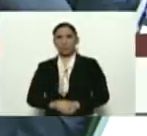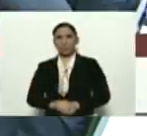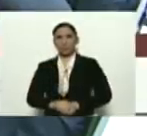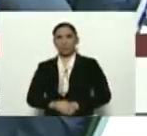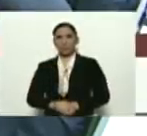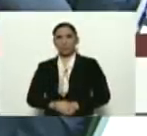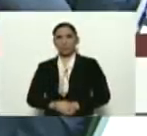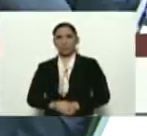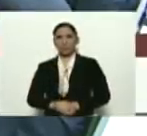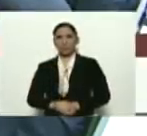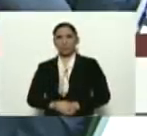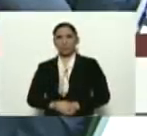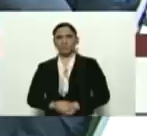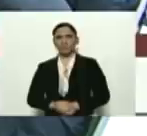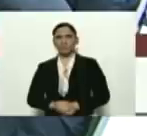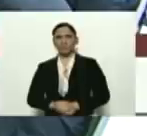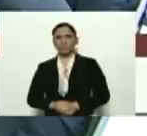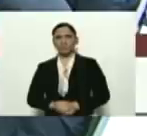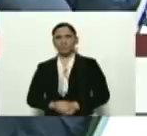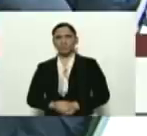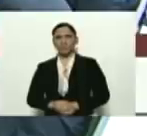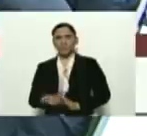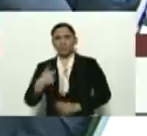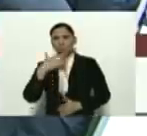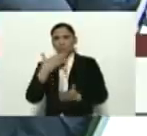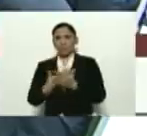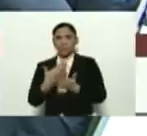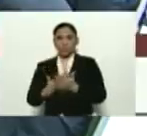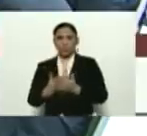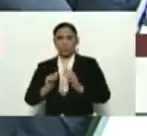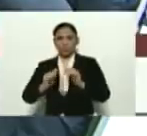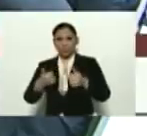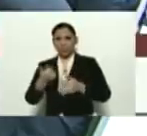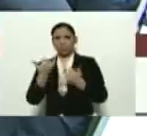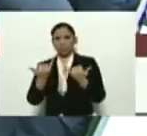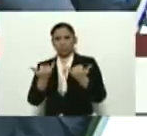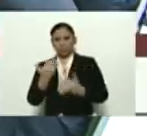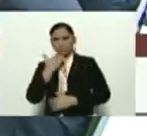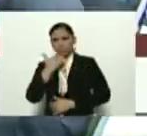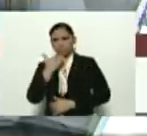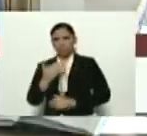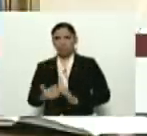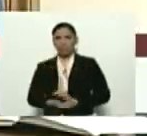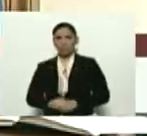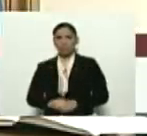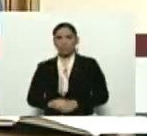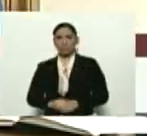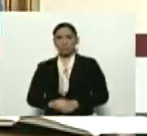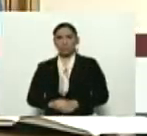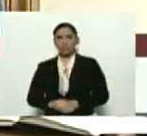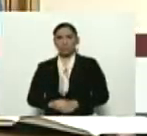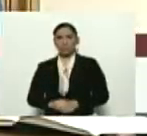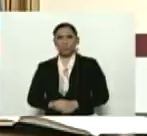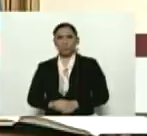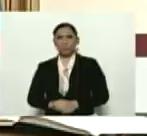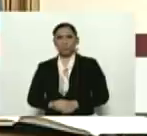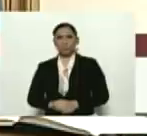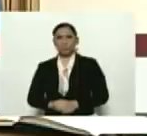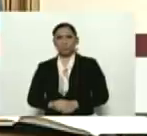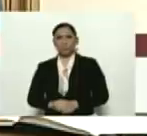presentes. Y yo propongo temprano, arrancando, que se